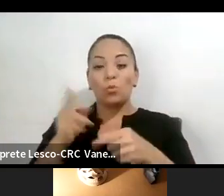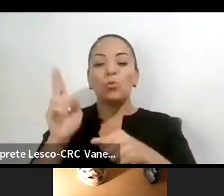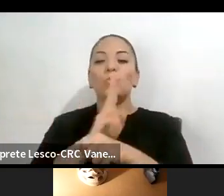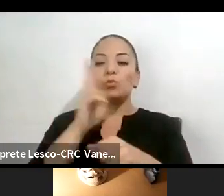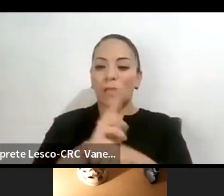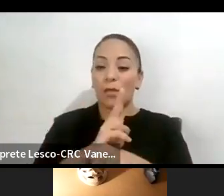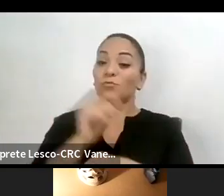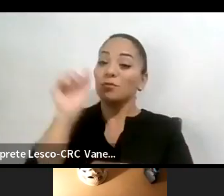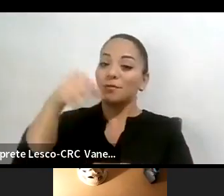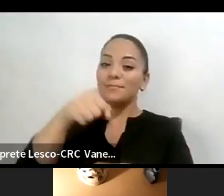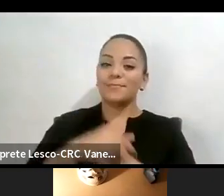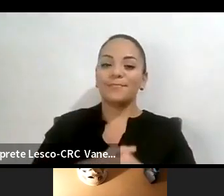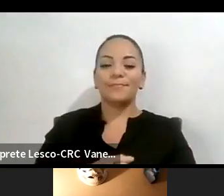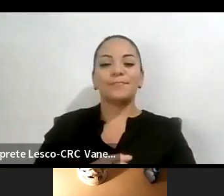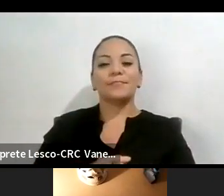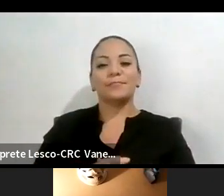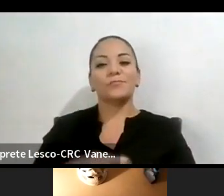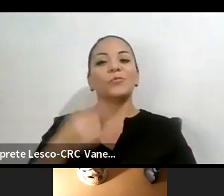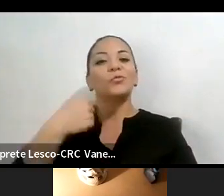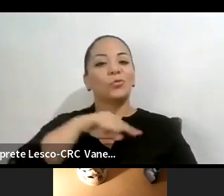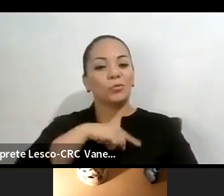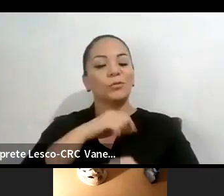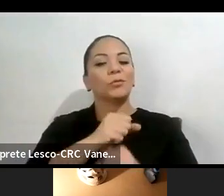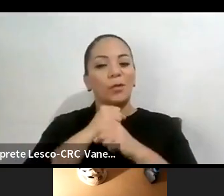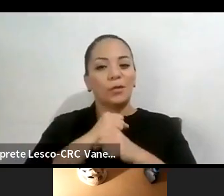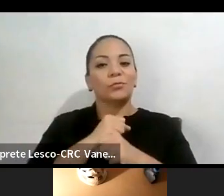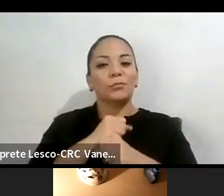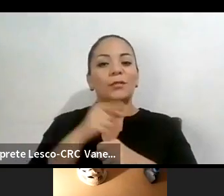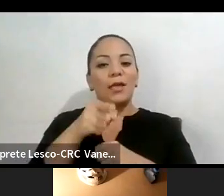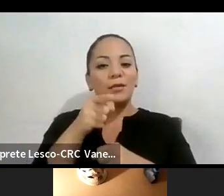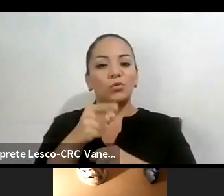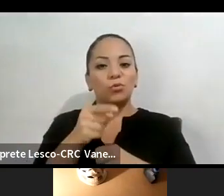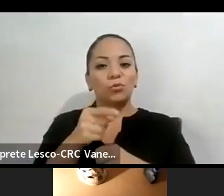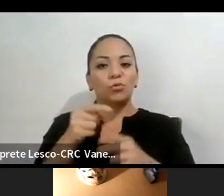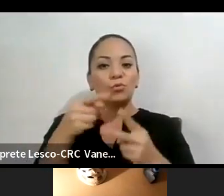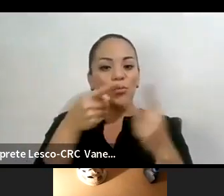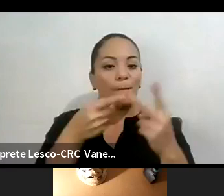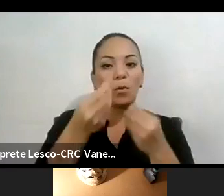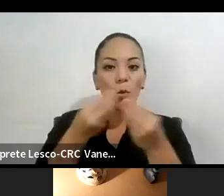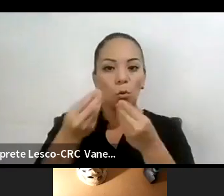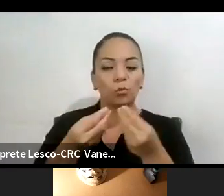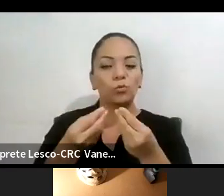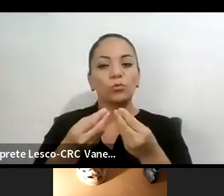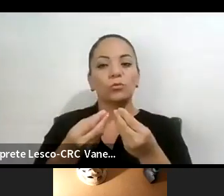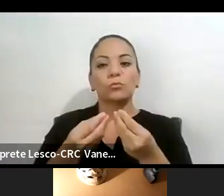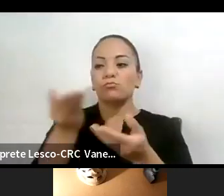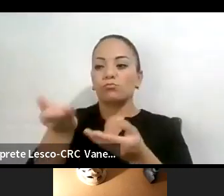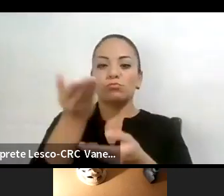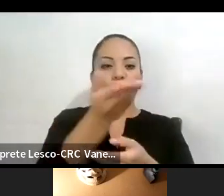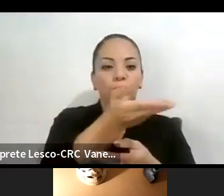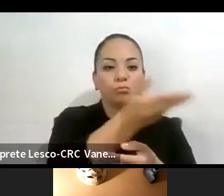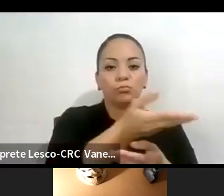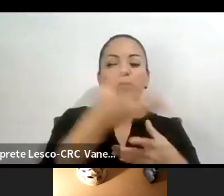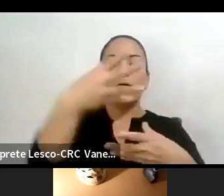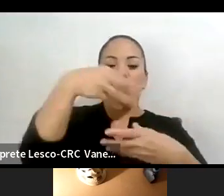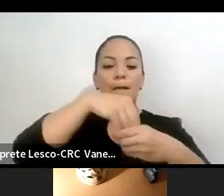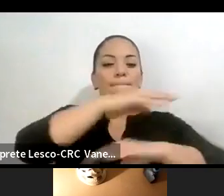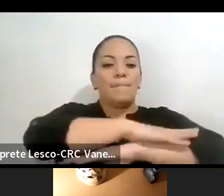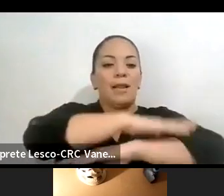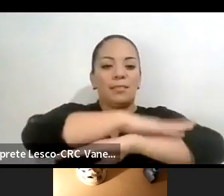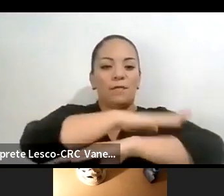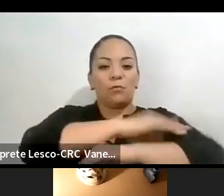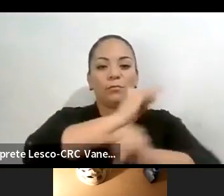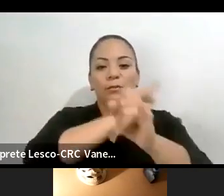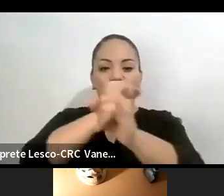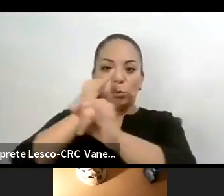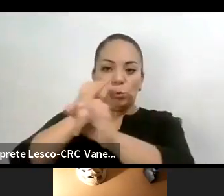utilizados. Nos estamos asegurando que van a ser herramientas que se van a incluir dentro de las plataformas